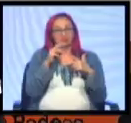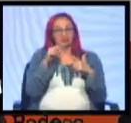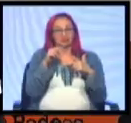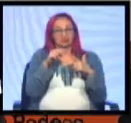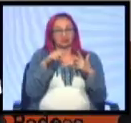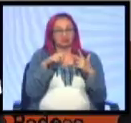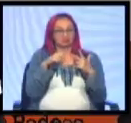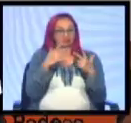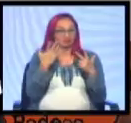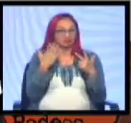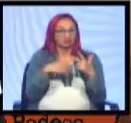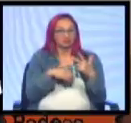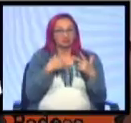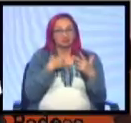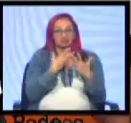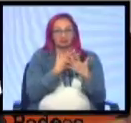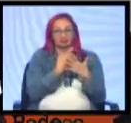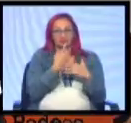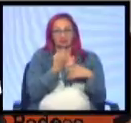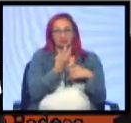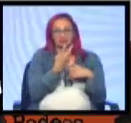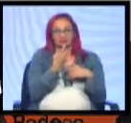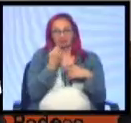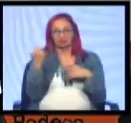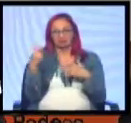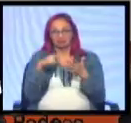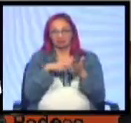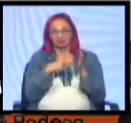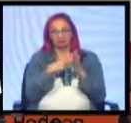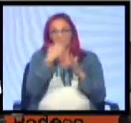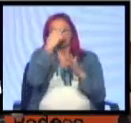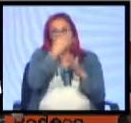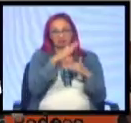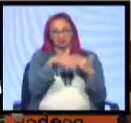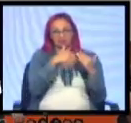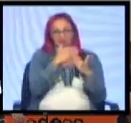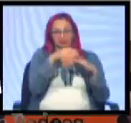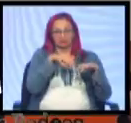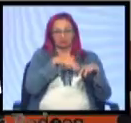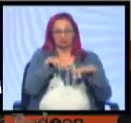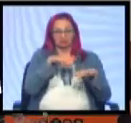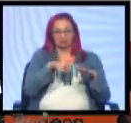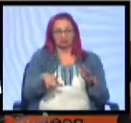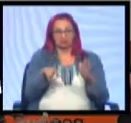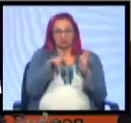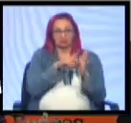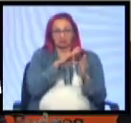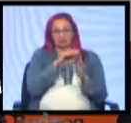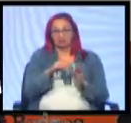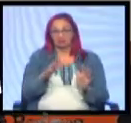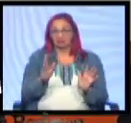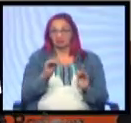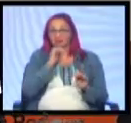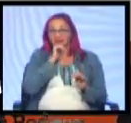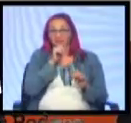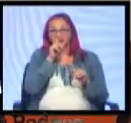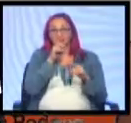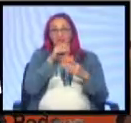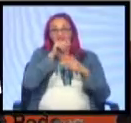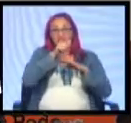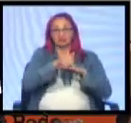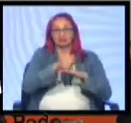colones, de penas de prisión de 1 y 2 meses, que no consideran todas las actividades ilegales y que no se ha